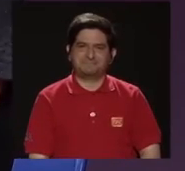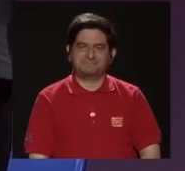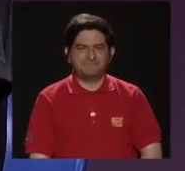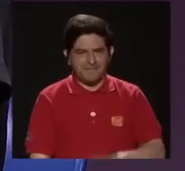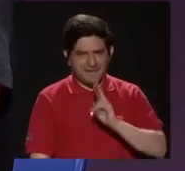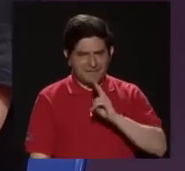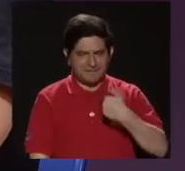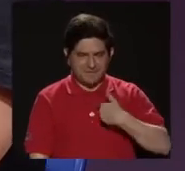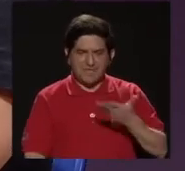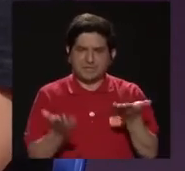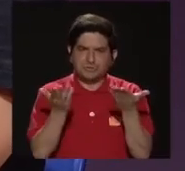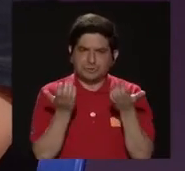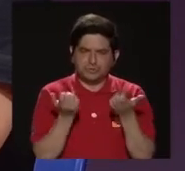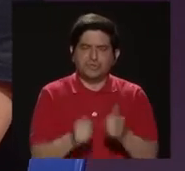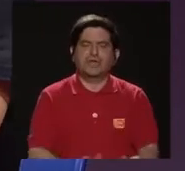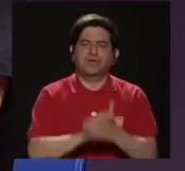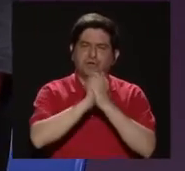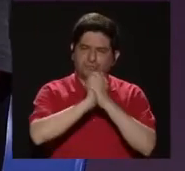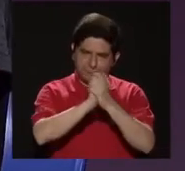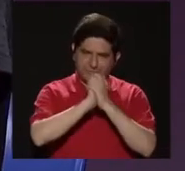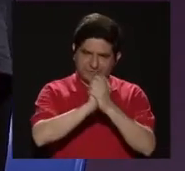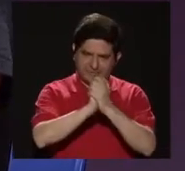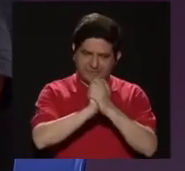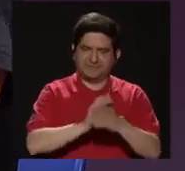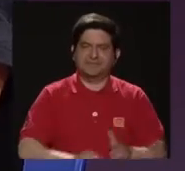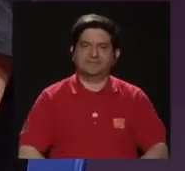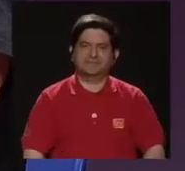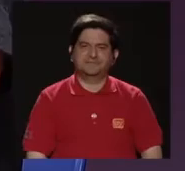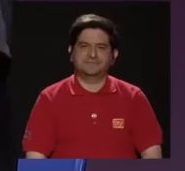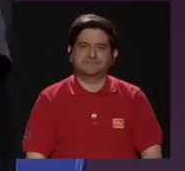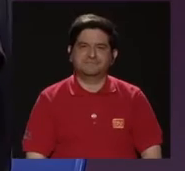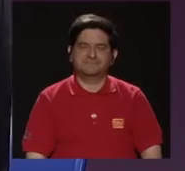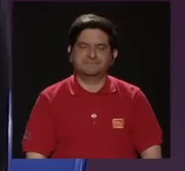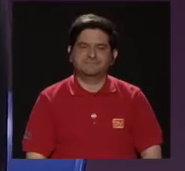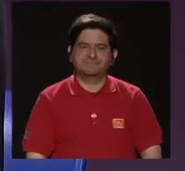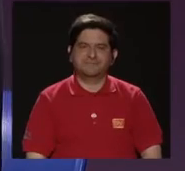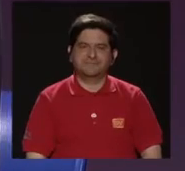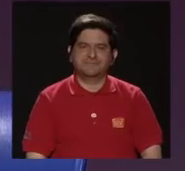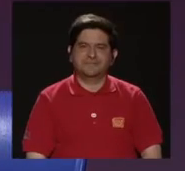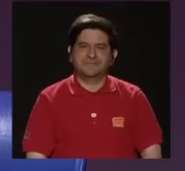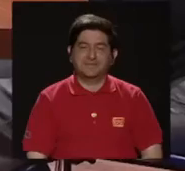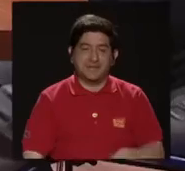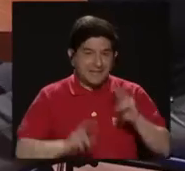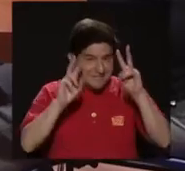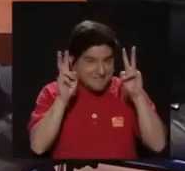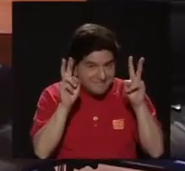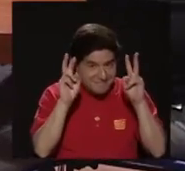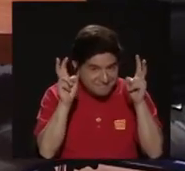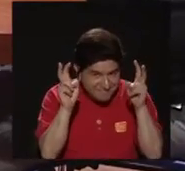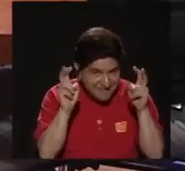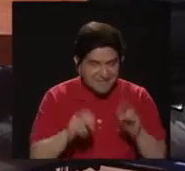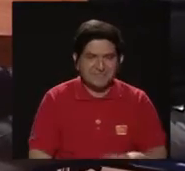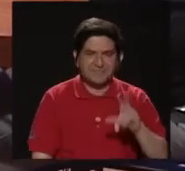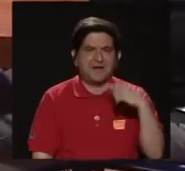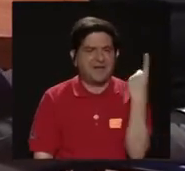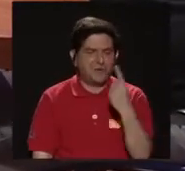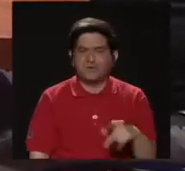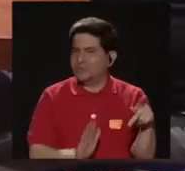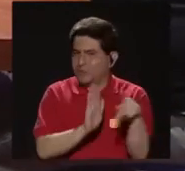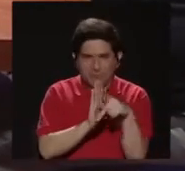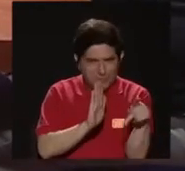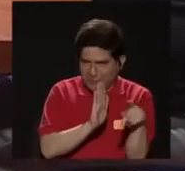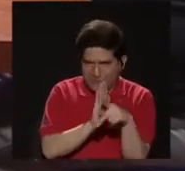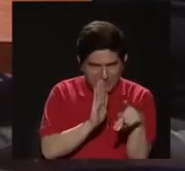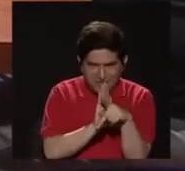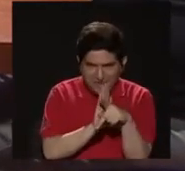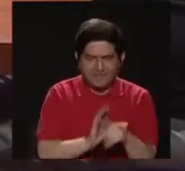Realmente yo quiero también felicitarlas, ¿verdad? Porque son, o sea, es un tema no solo tabú,